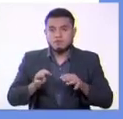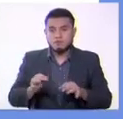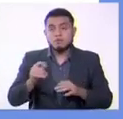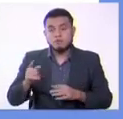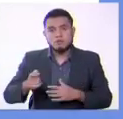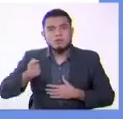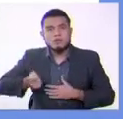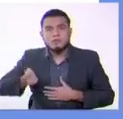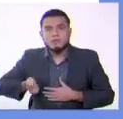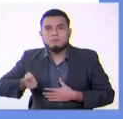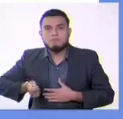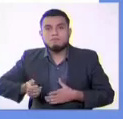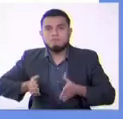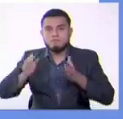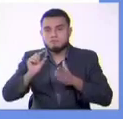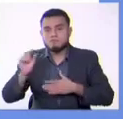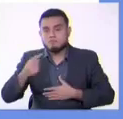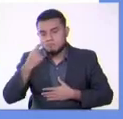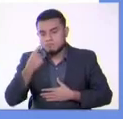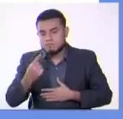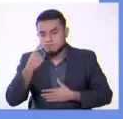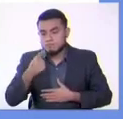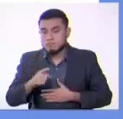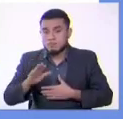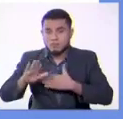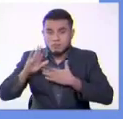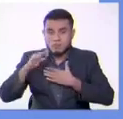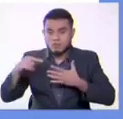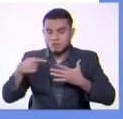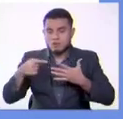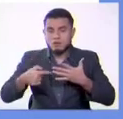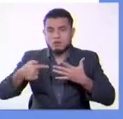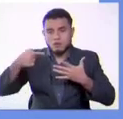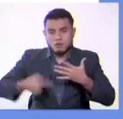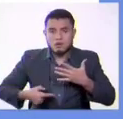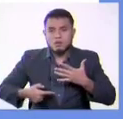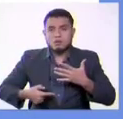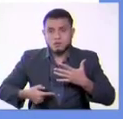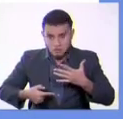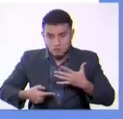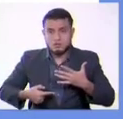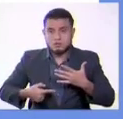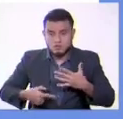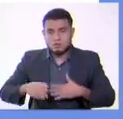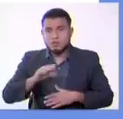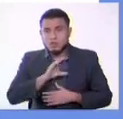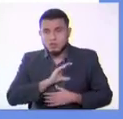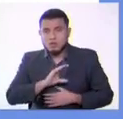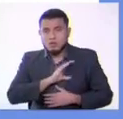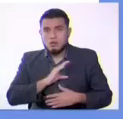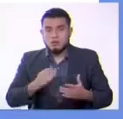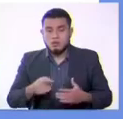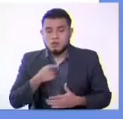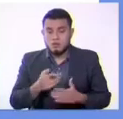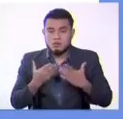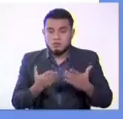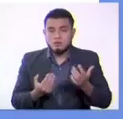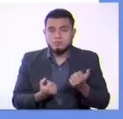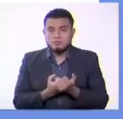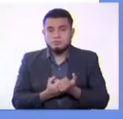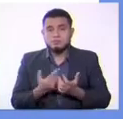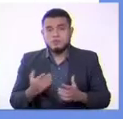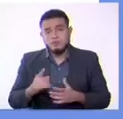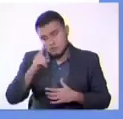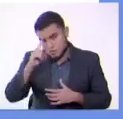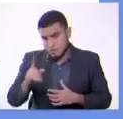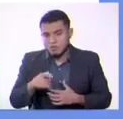tribunal a cumplimiento de unas reglas de conducta o medidas de orientación y apoyo. Y esto con el fin